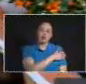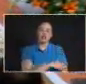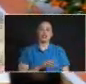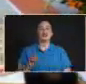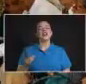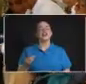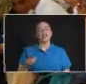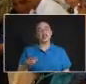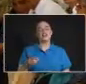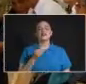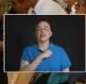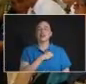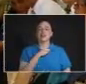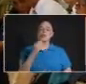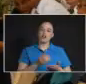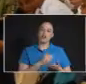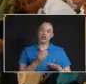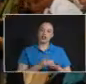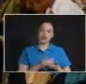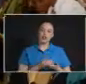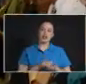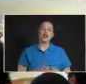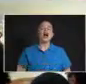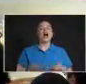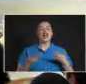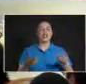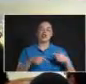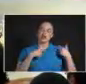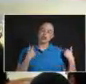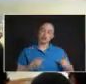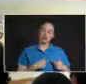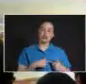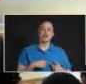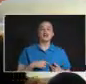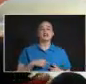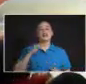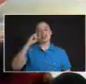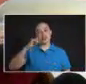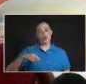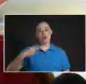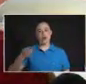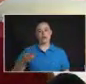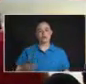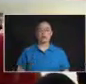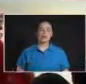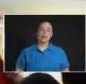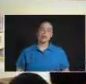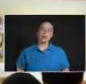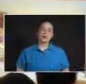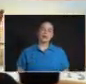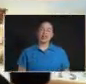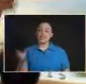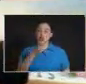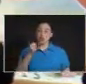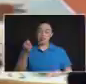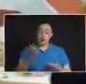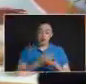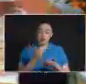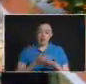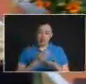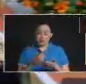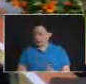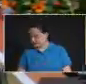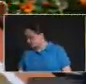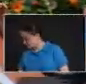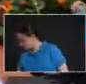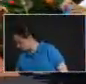ofrendar conforme al corazón de Jehová? Agarre su diezmo, hermano, póngalo en su manita y en su corazón, y pidámosle: Padre,